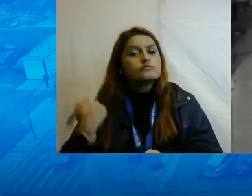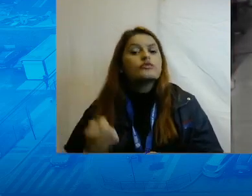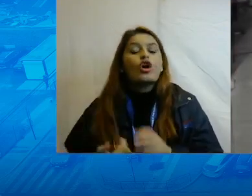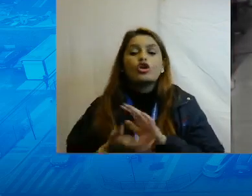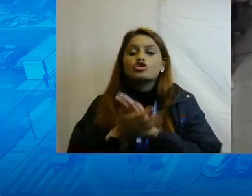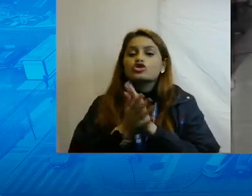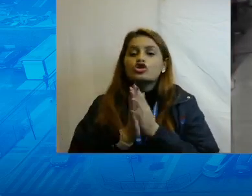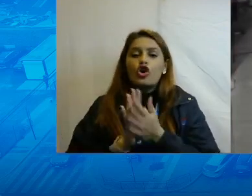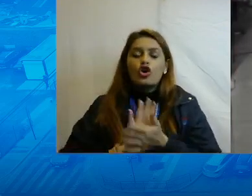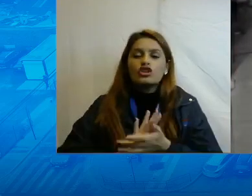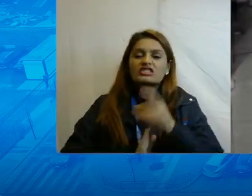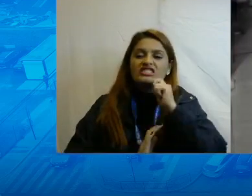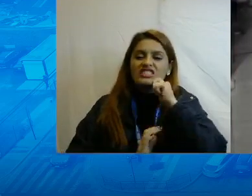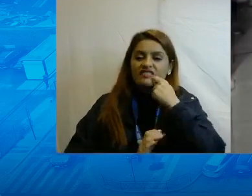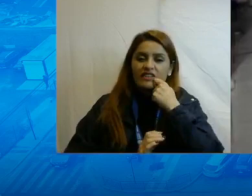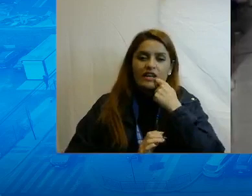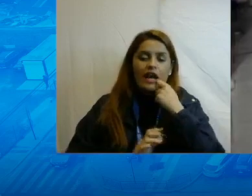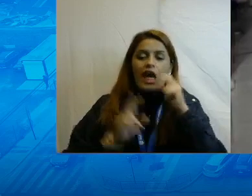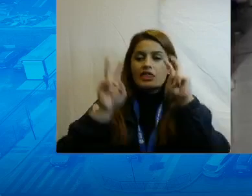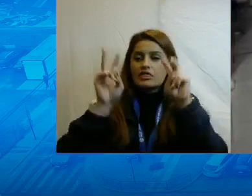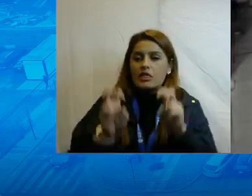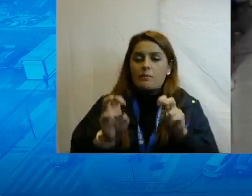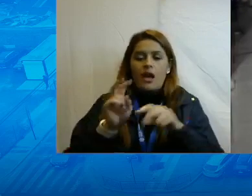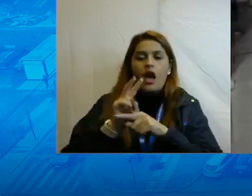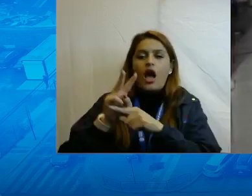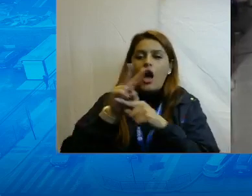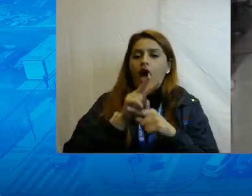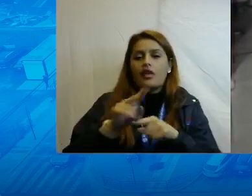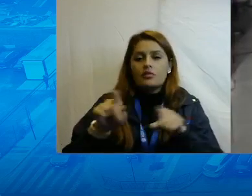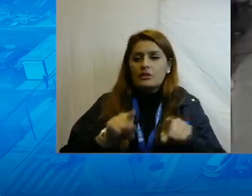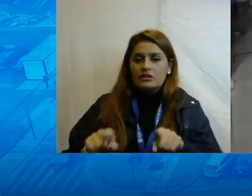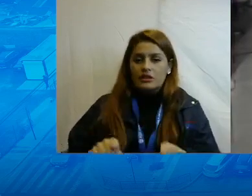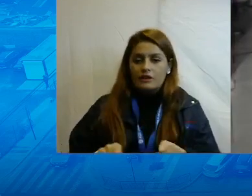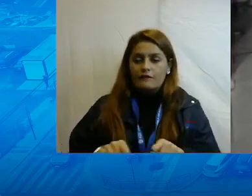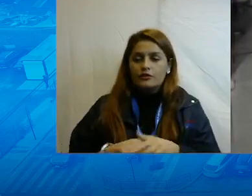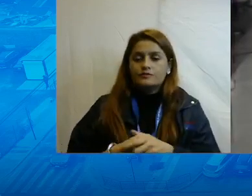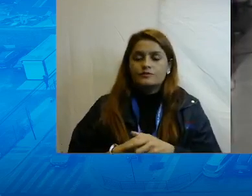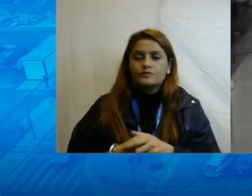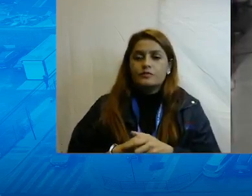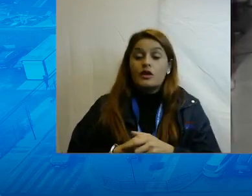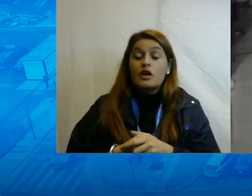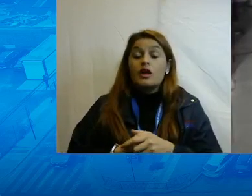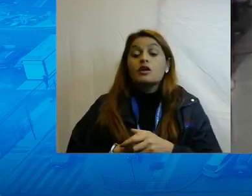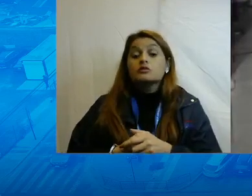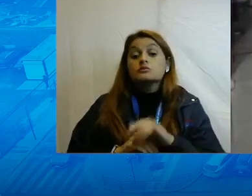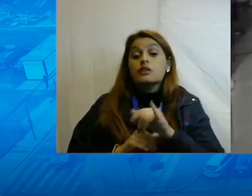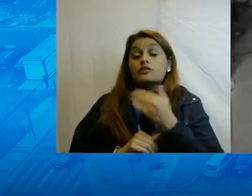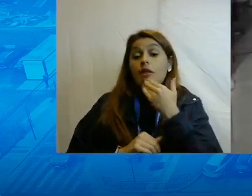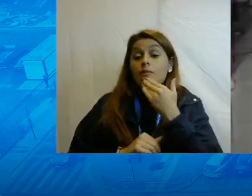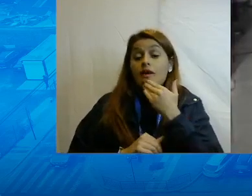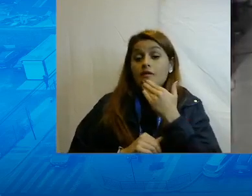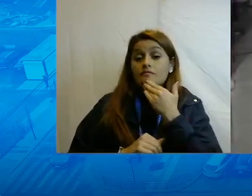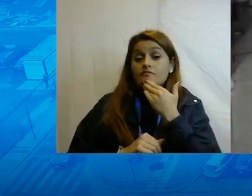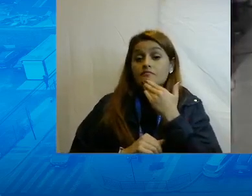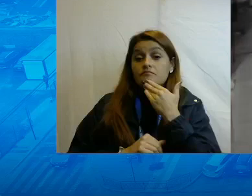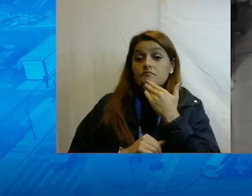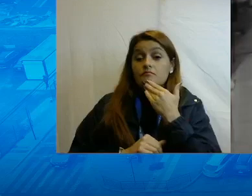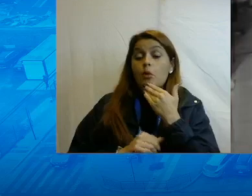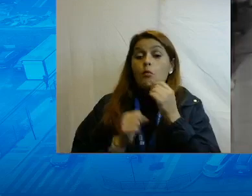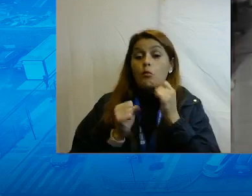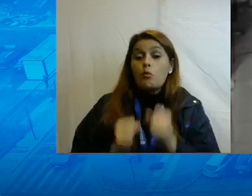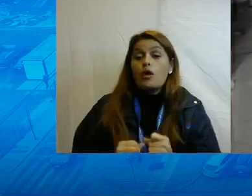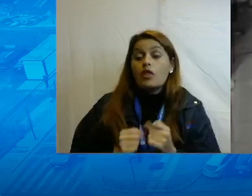lo que implica en temas administrativos es algo que lo está abordando el equipo. De todas formas, vamos a tomar contacto, le pido si nos